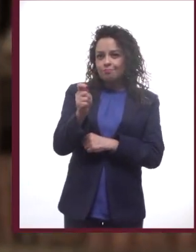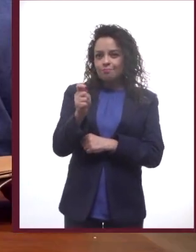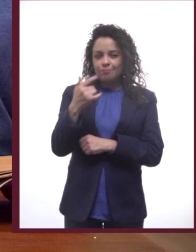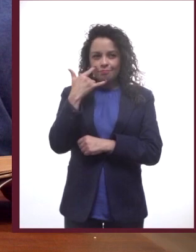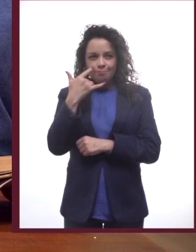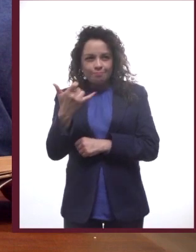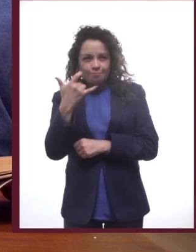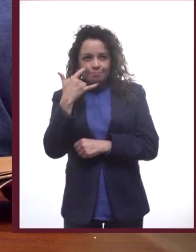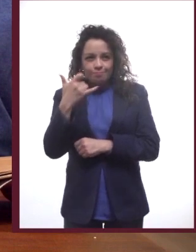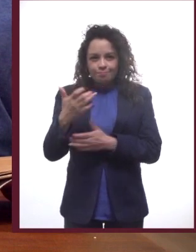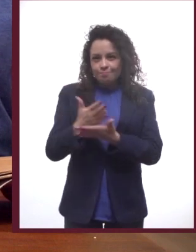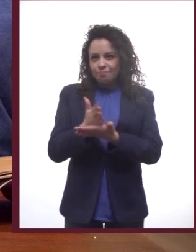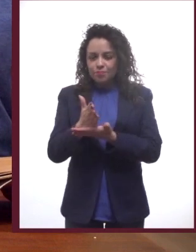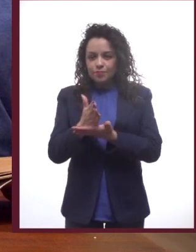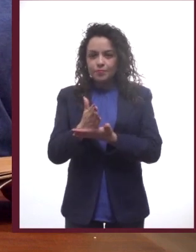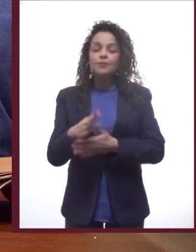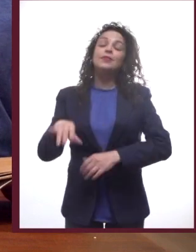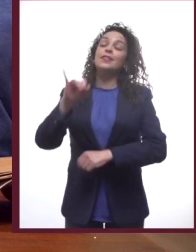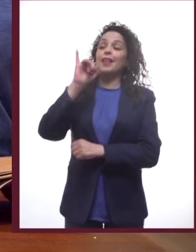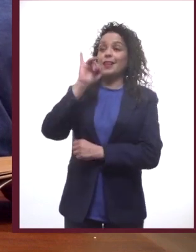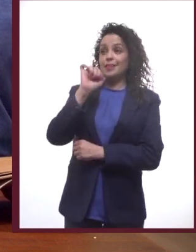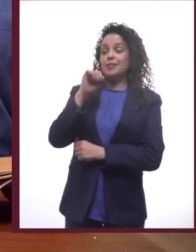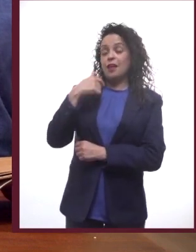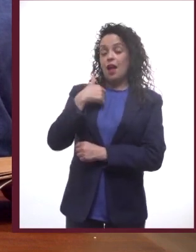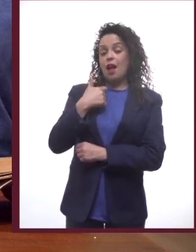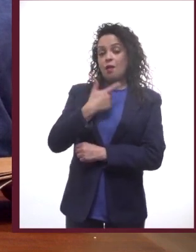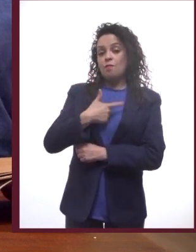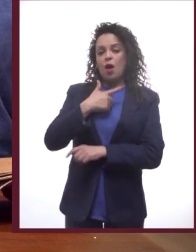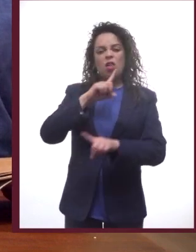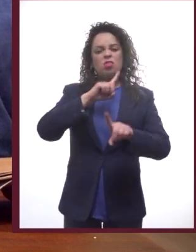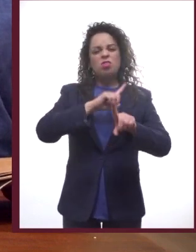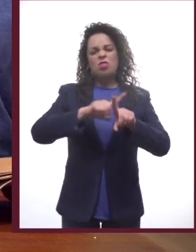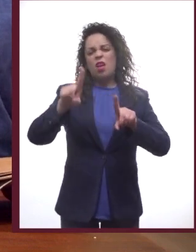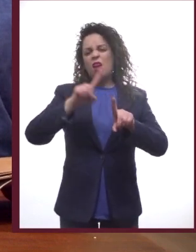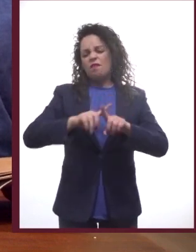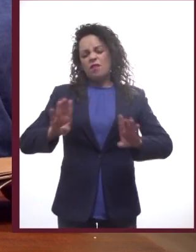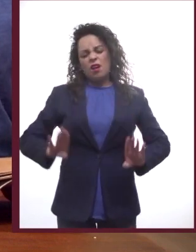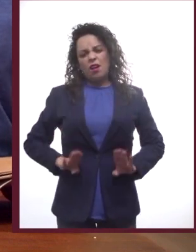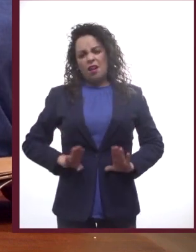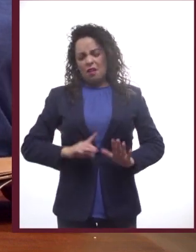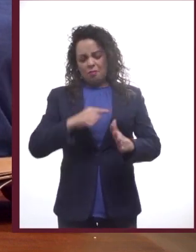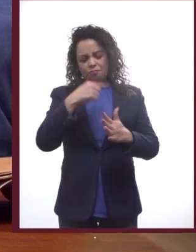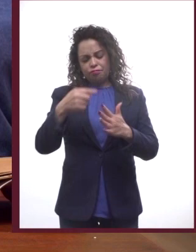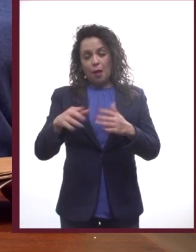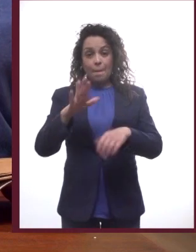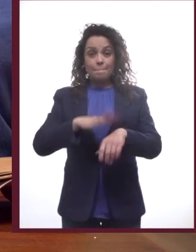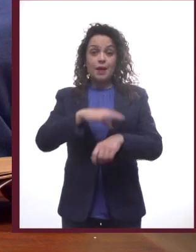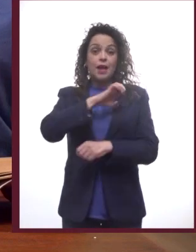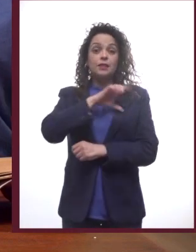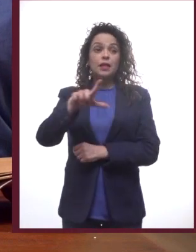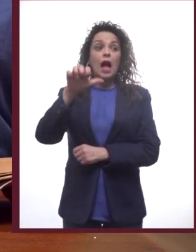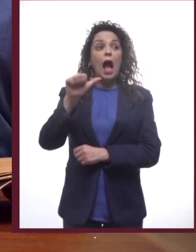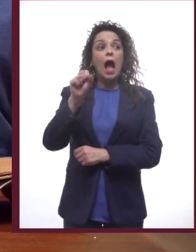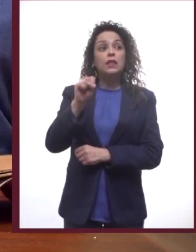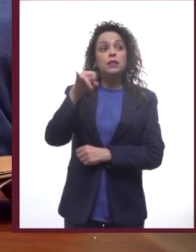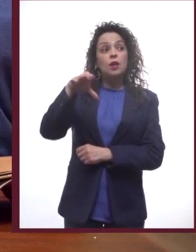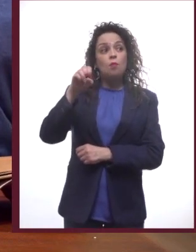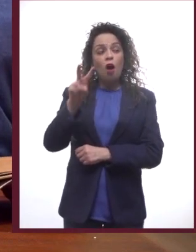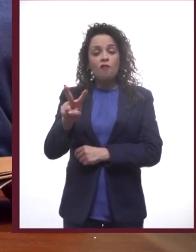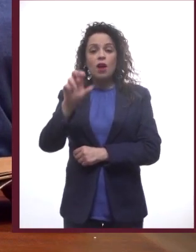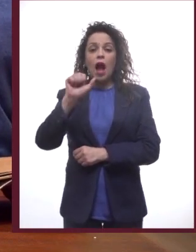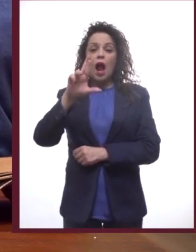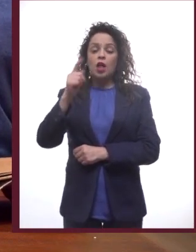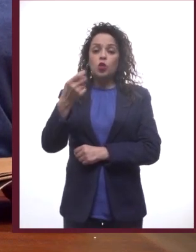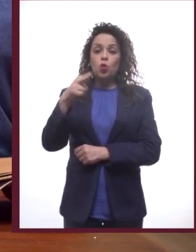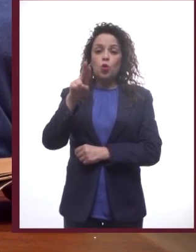Perdón. Sí, me gustan diferentes géneros. En especial Asimov y